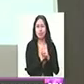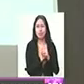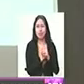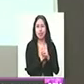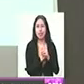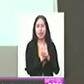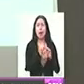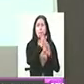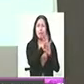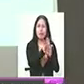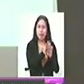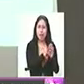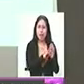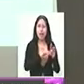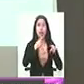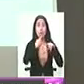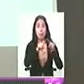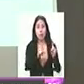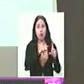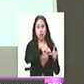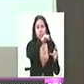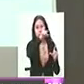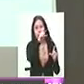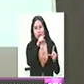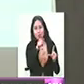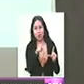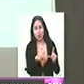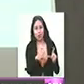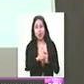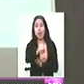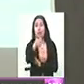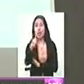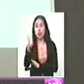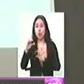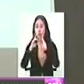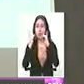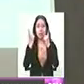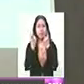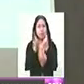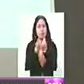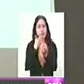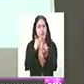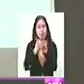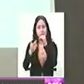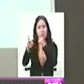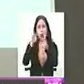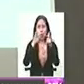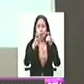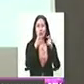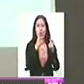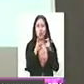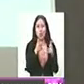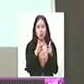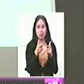decreciente lenta y en otros se está viendo un control prácticamente